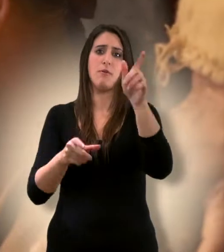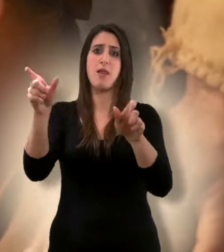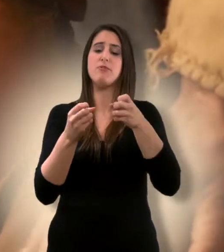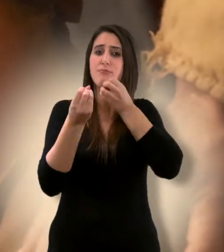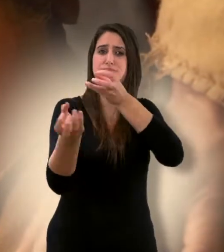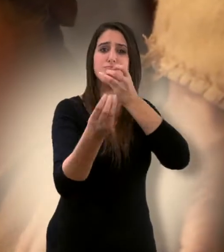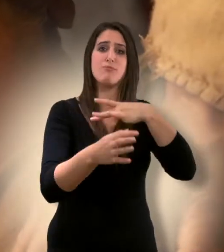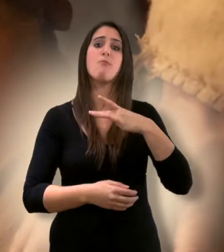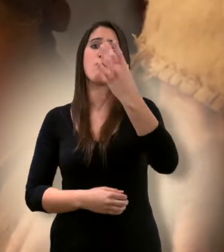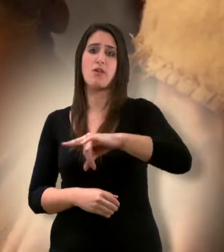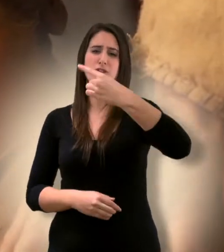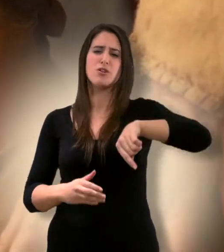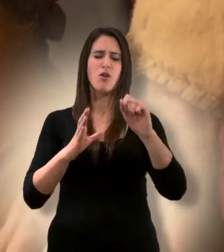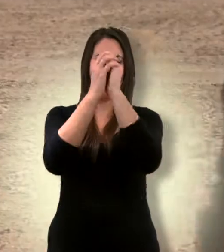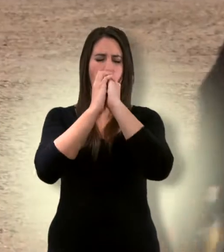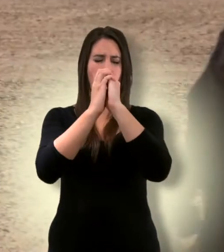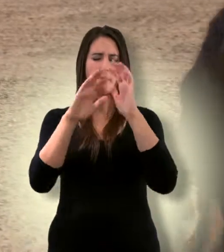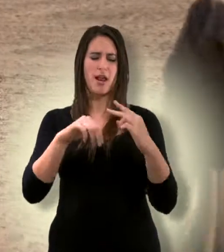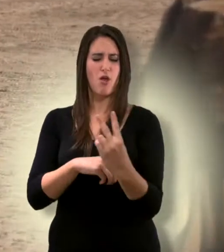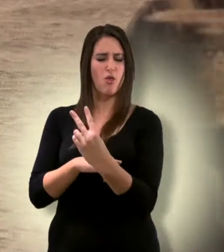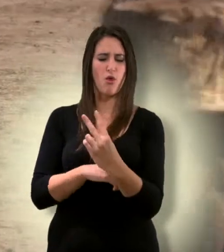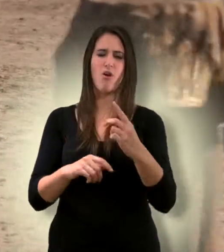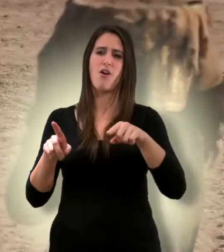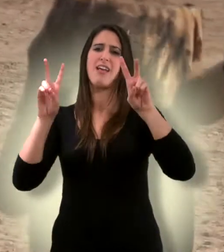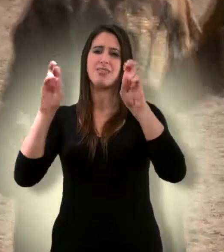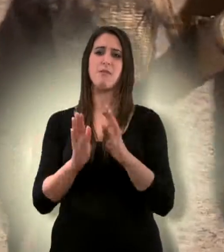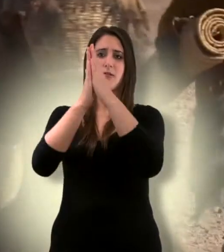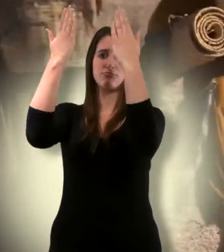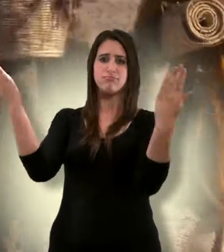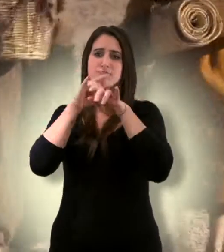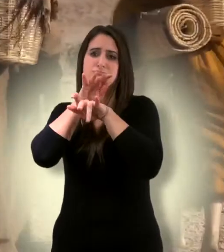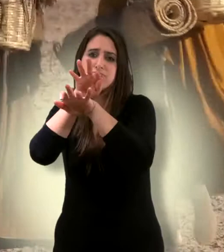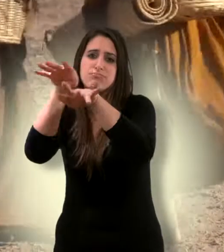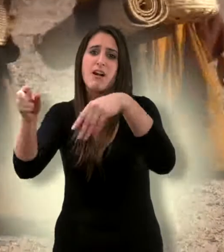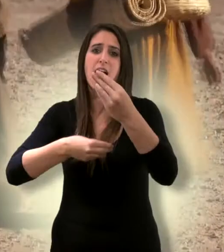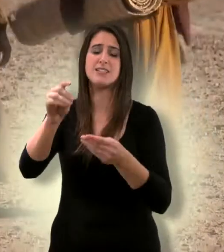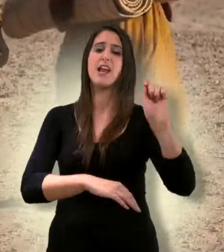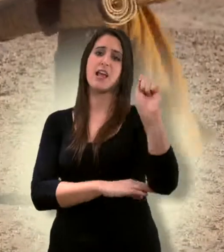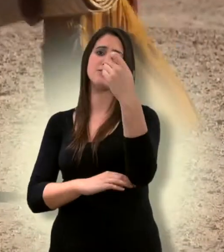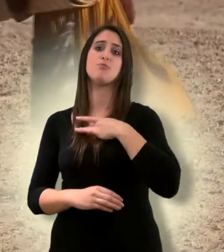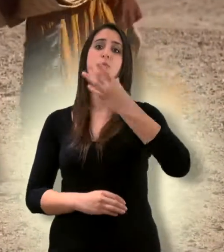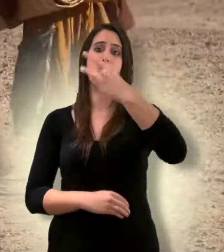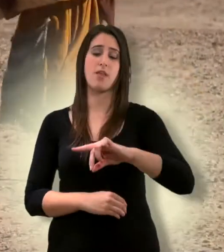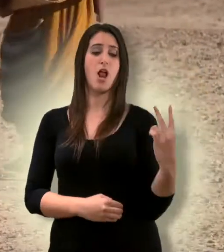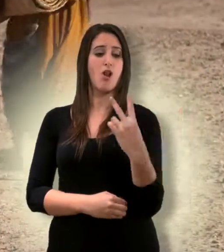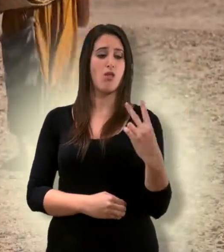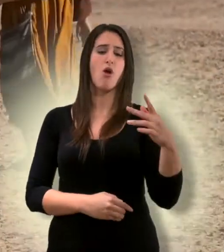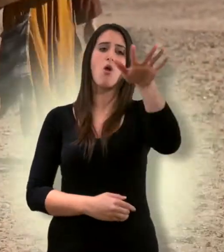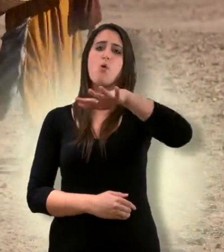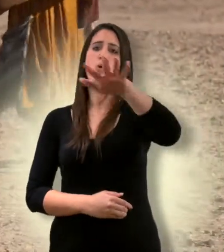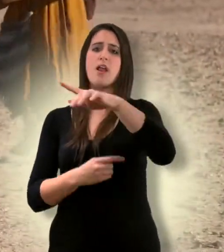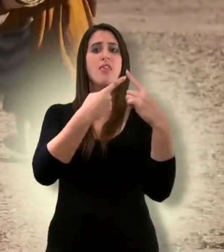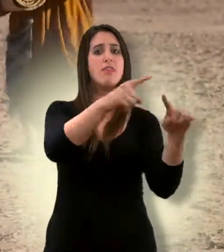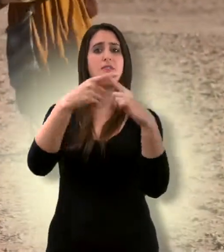multitudes. Oramos para que nuestros misioneros tuvieran éxito en la difusión del Evangelio. Pablo y Bernabé viajaron a